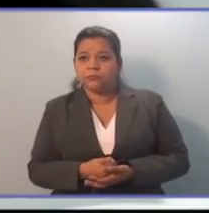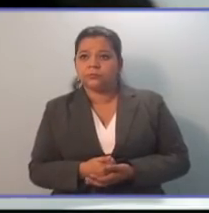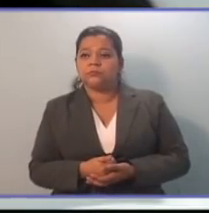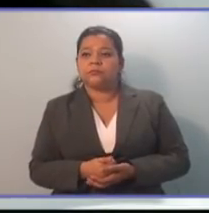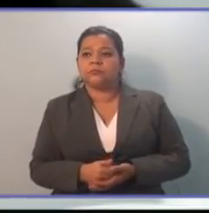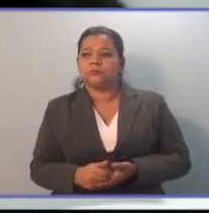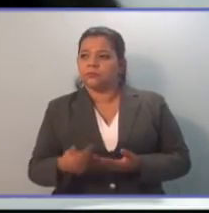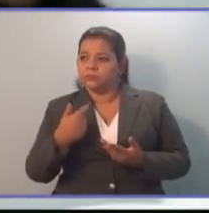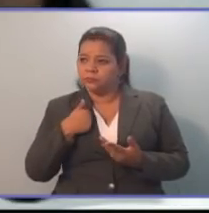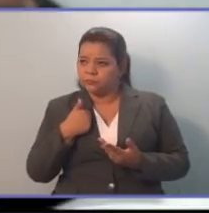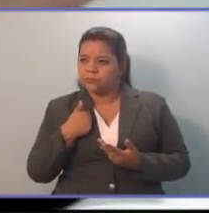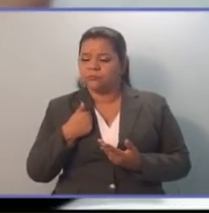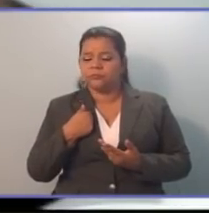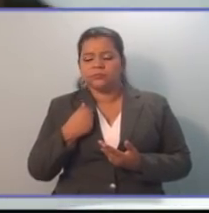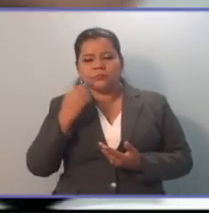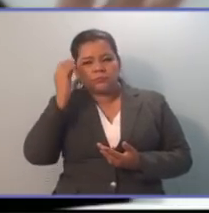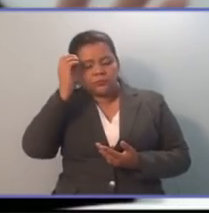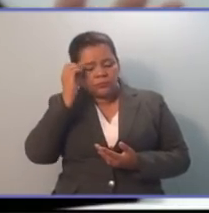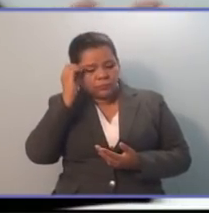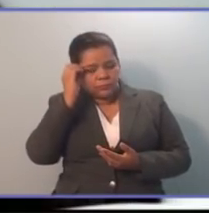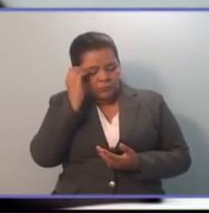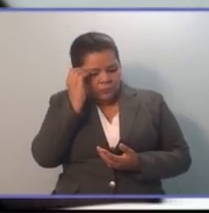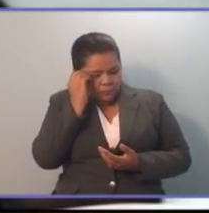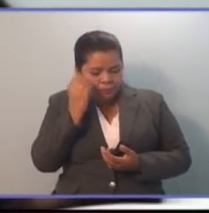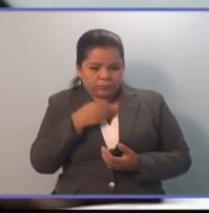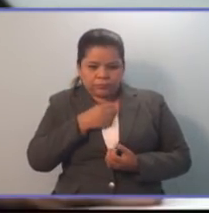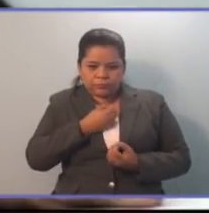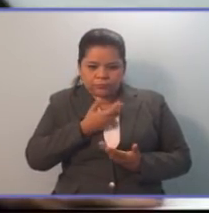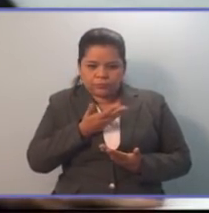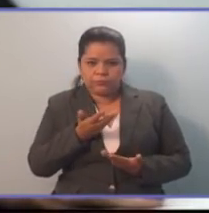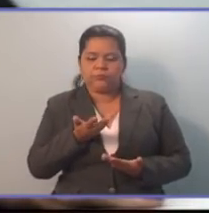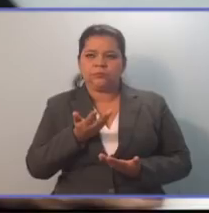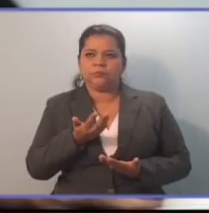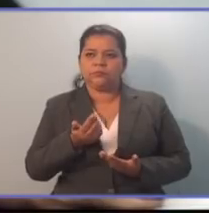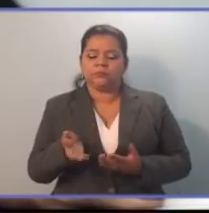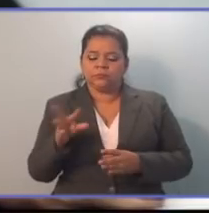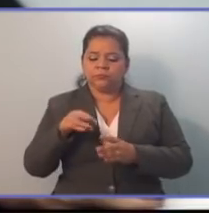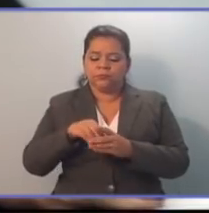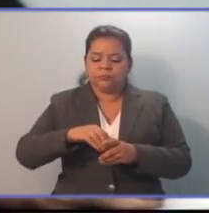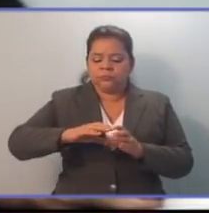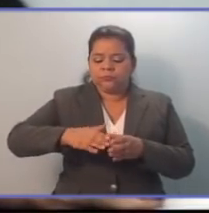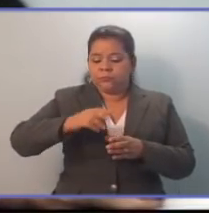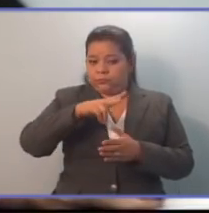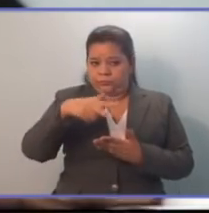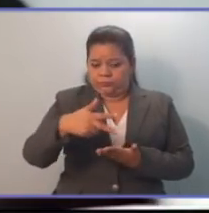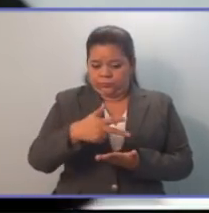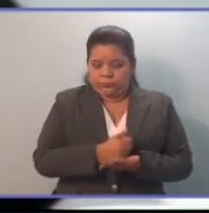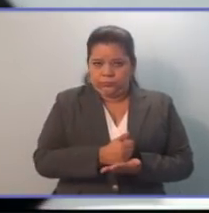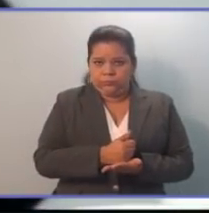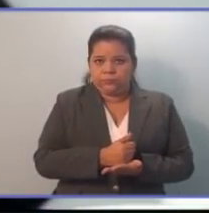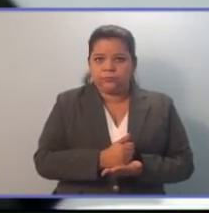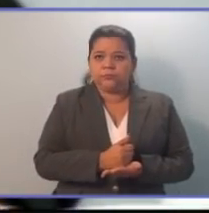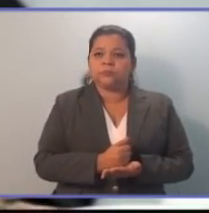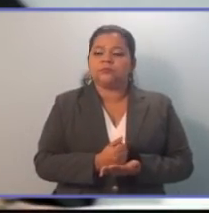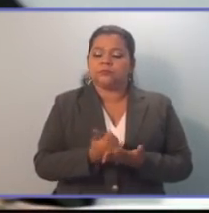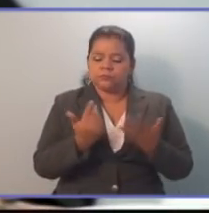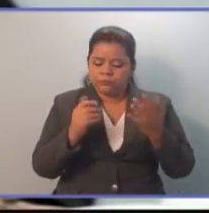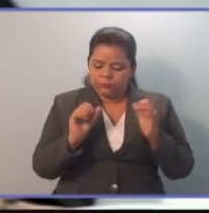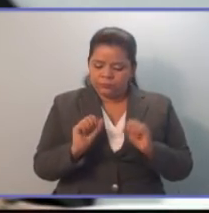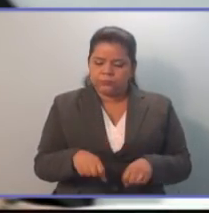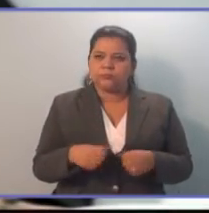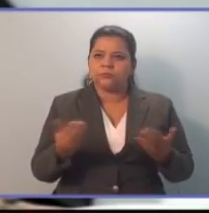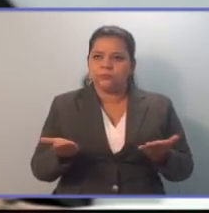puro intuición voy a dar mi opinión. Claro que es la Comisión de Hacienda la que puede hacer